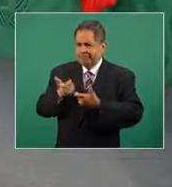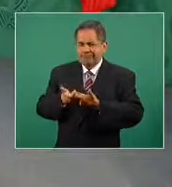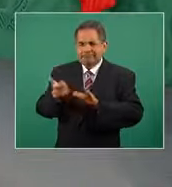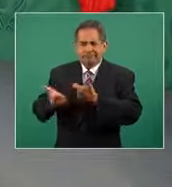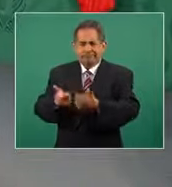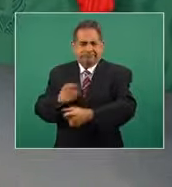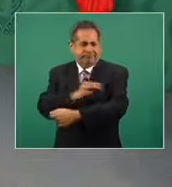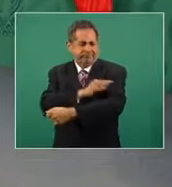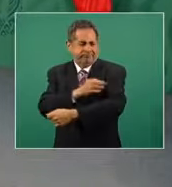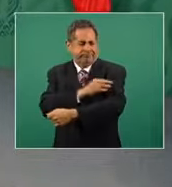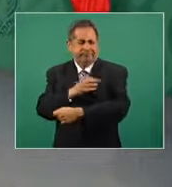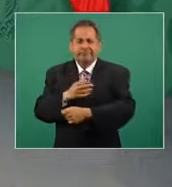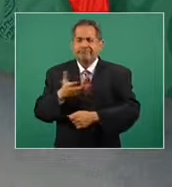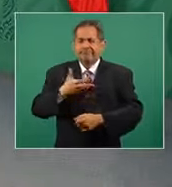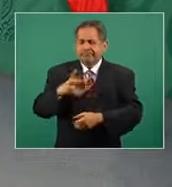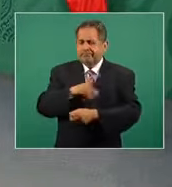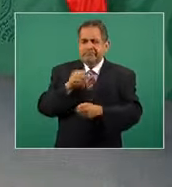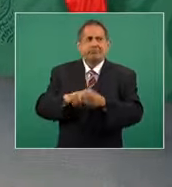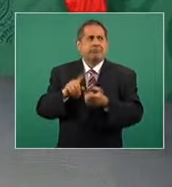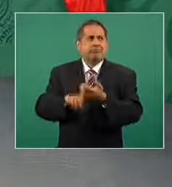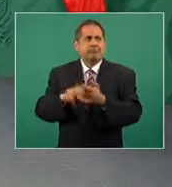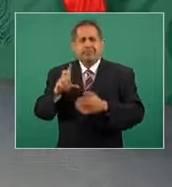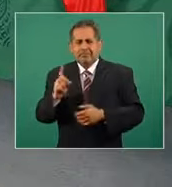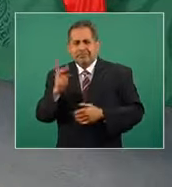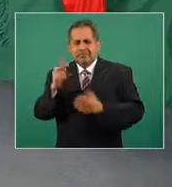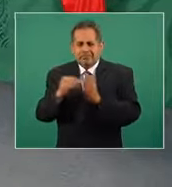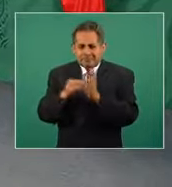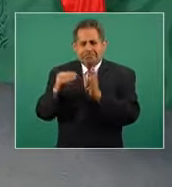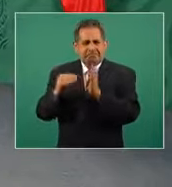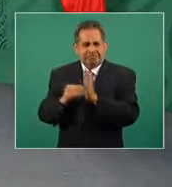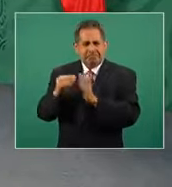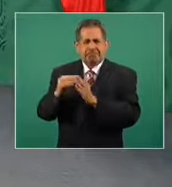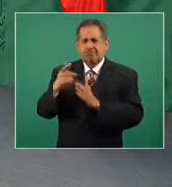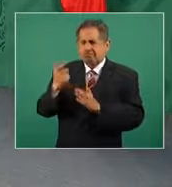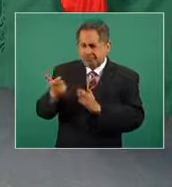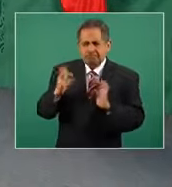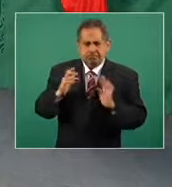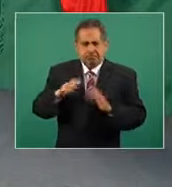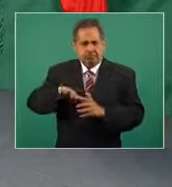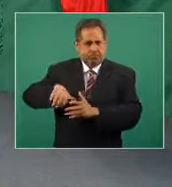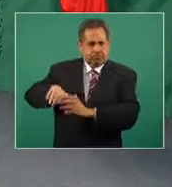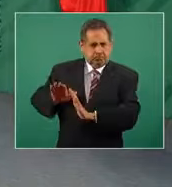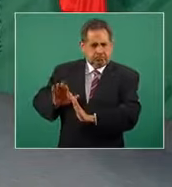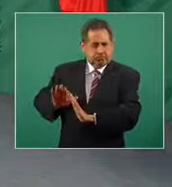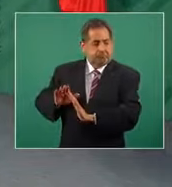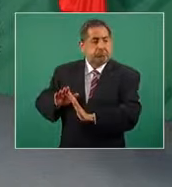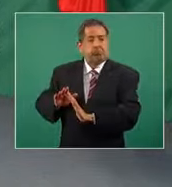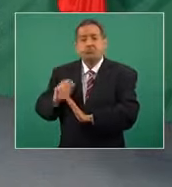Desde hace mucho tiempo tenemos 32 mil millones de pesos apartados